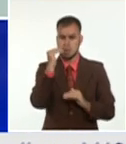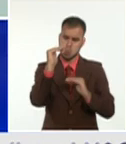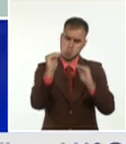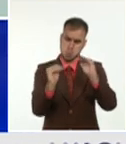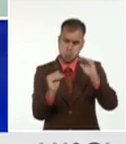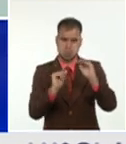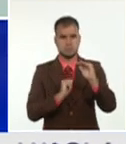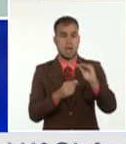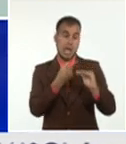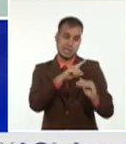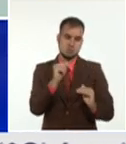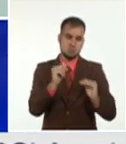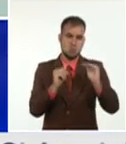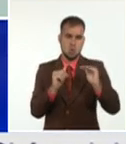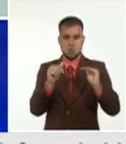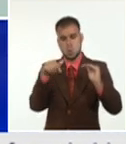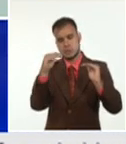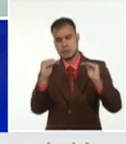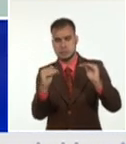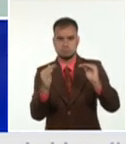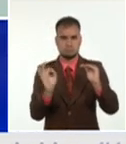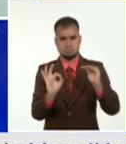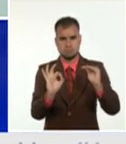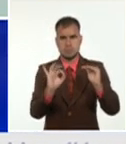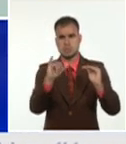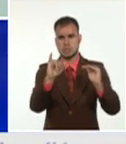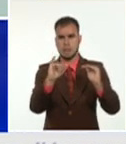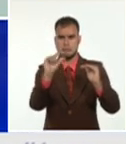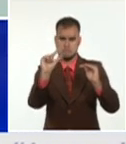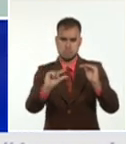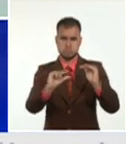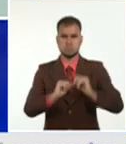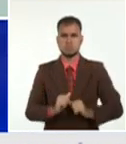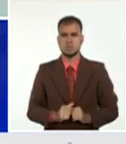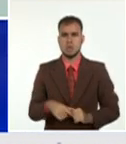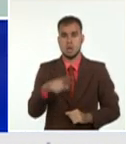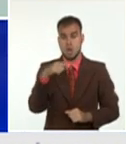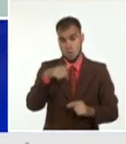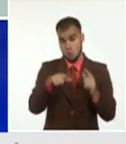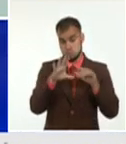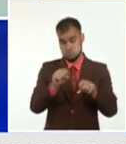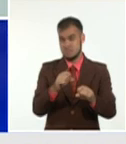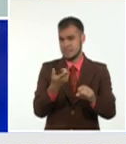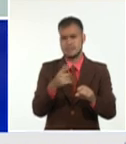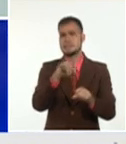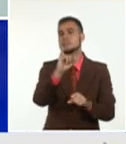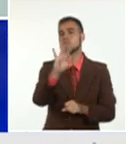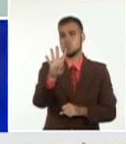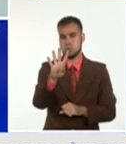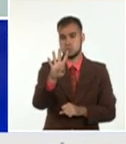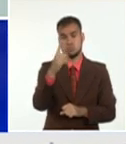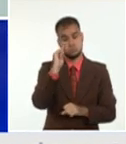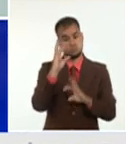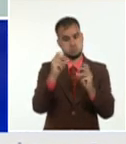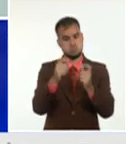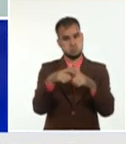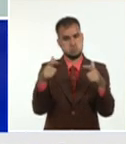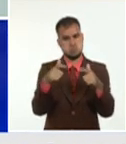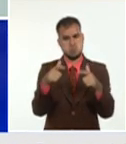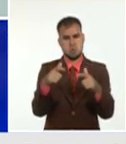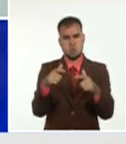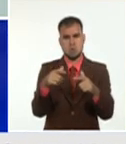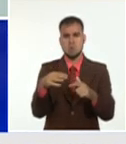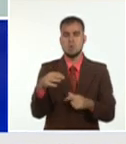autóctonos ayer, 64, de todas formas una cifra muy elevada, un tanto disperso en 9 de sus